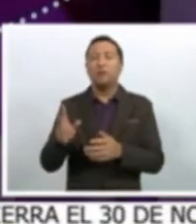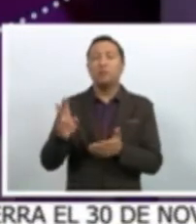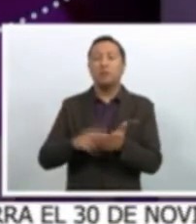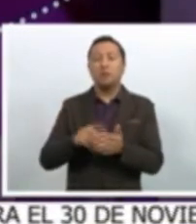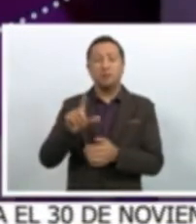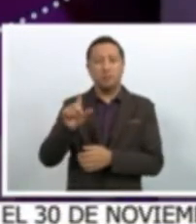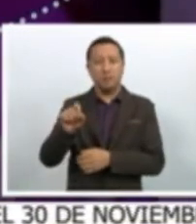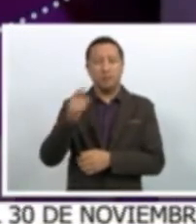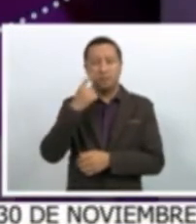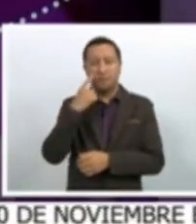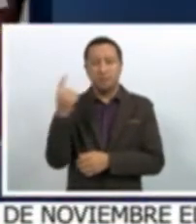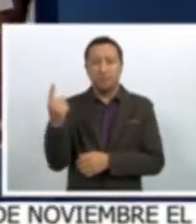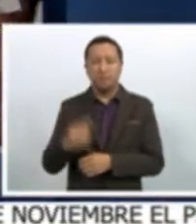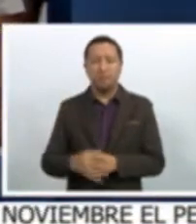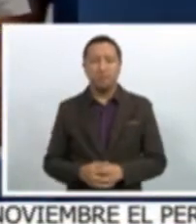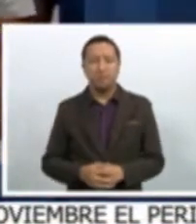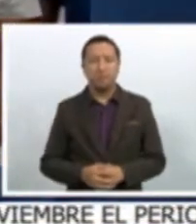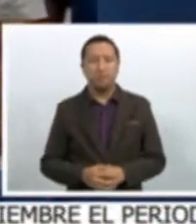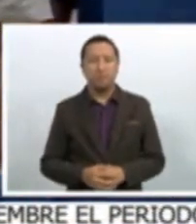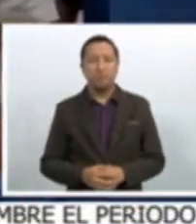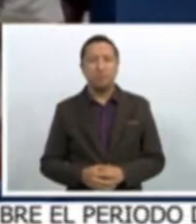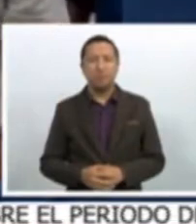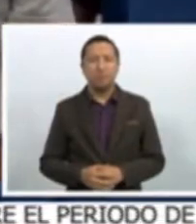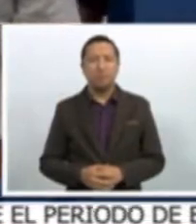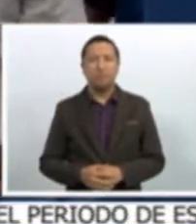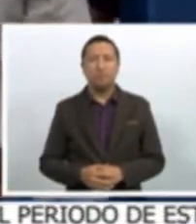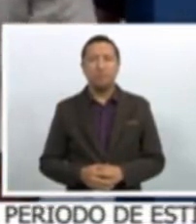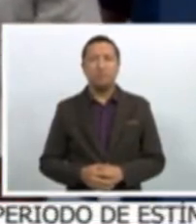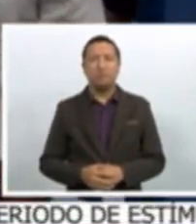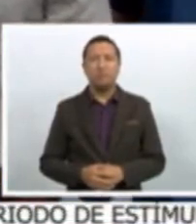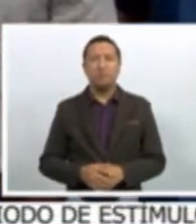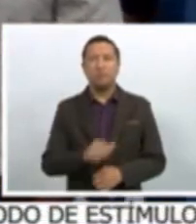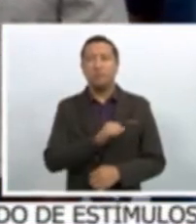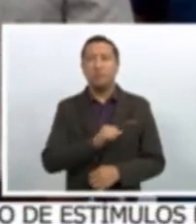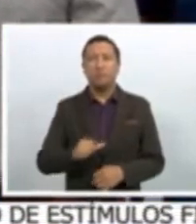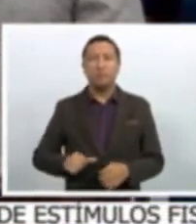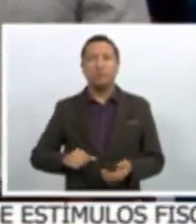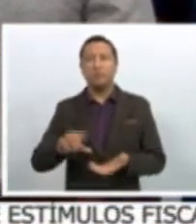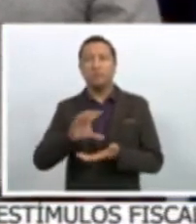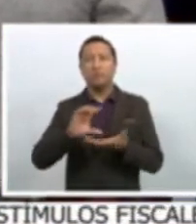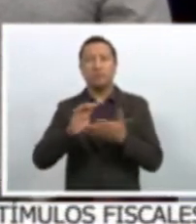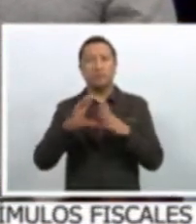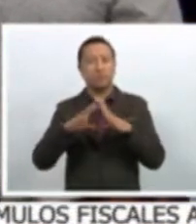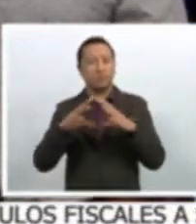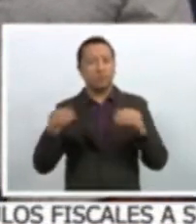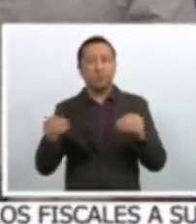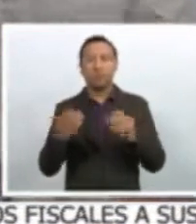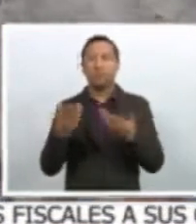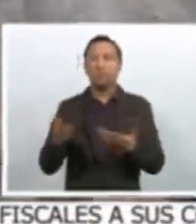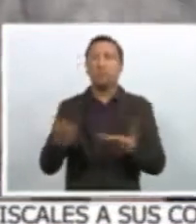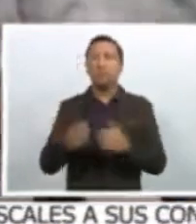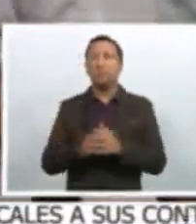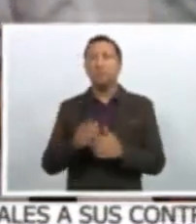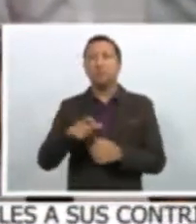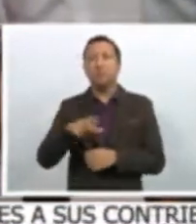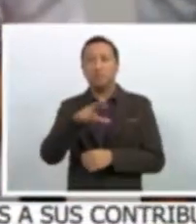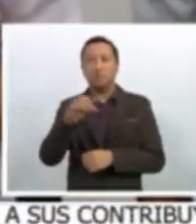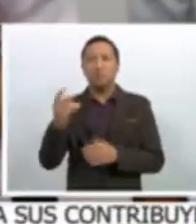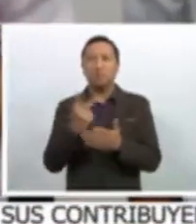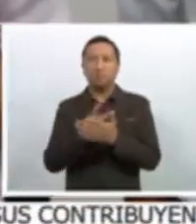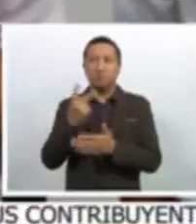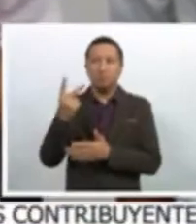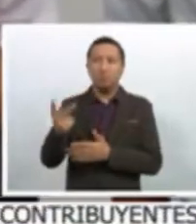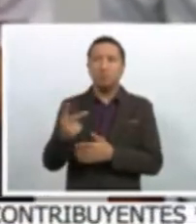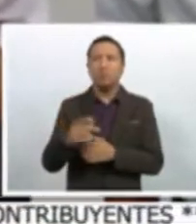tiene Yanina Rivera. El Ayuntamiento de Cozumel y la Secretaría de Desarrollo Económico de Quintana Roo premiaron a los ganadores